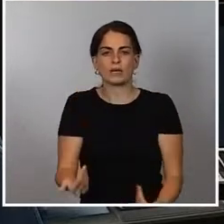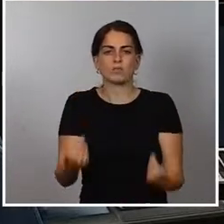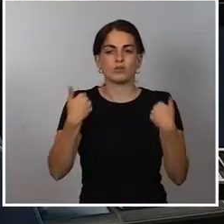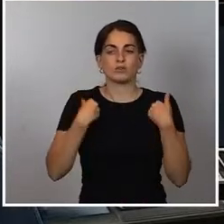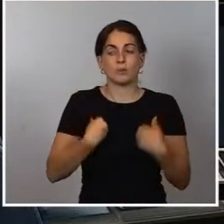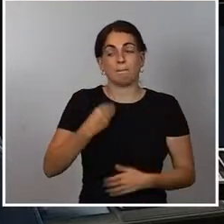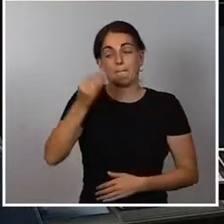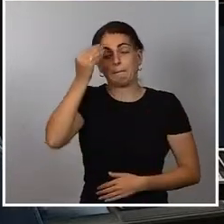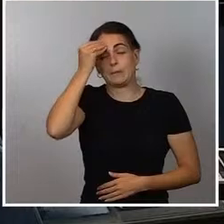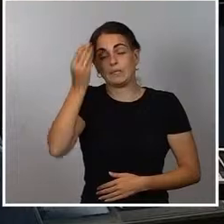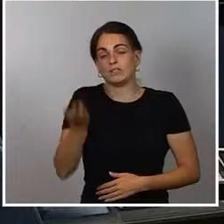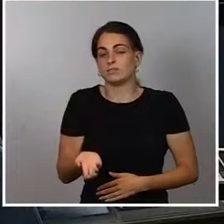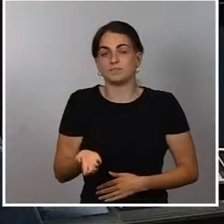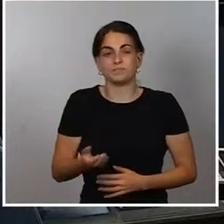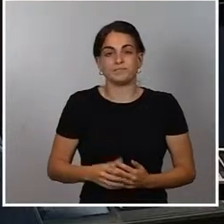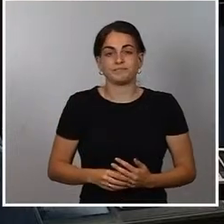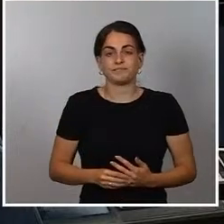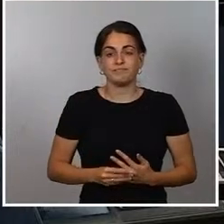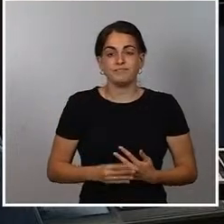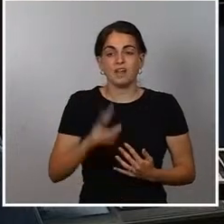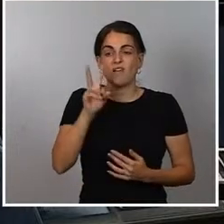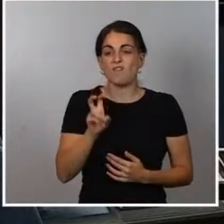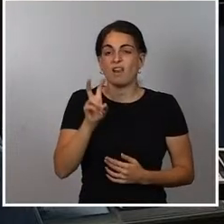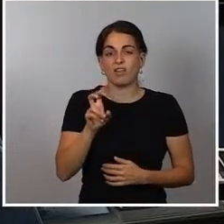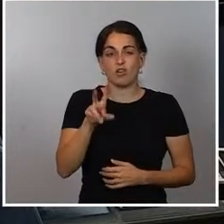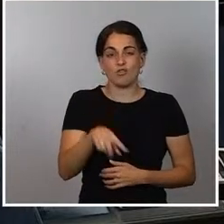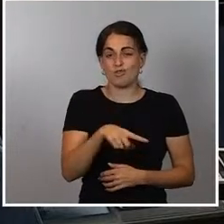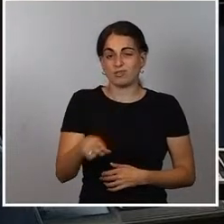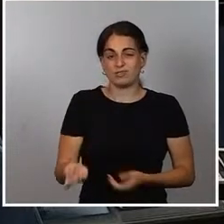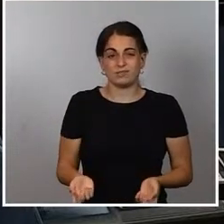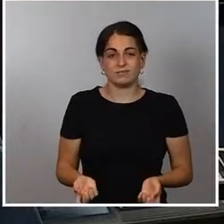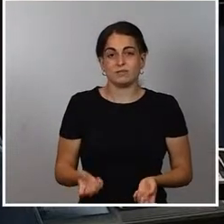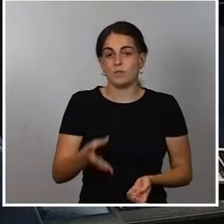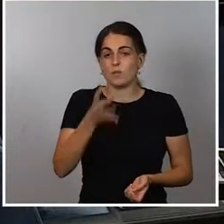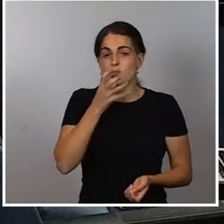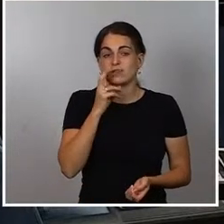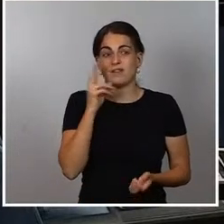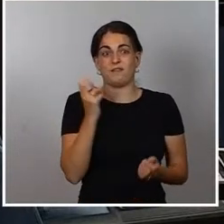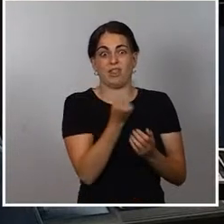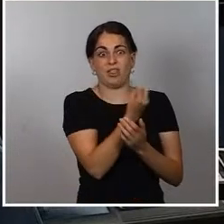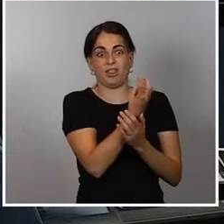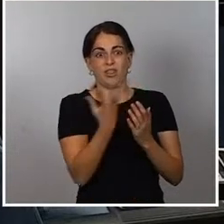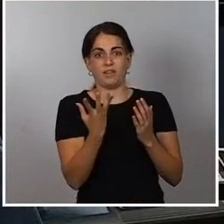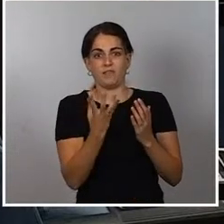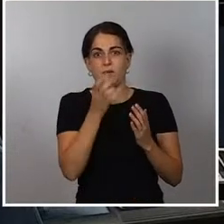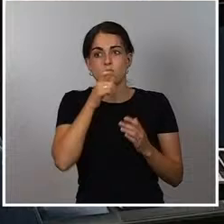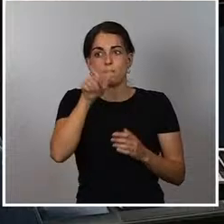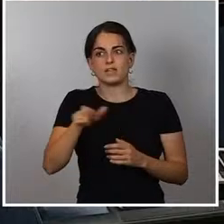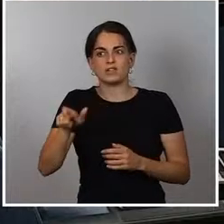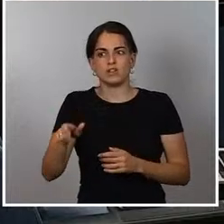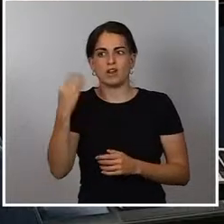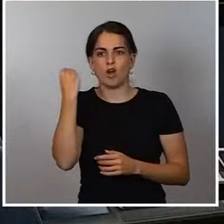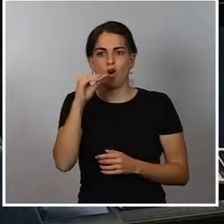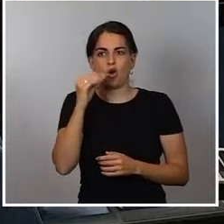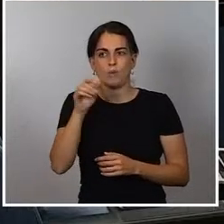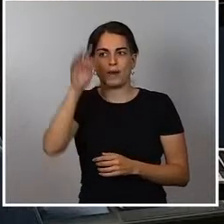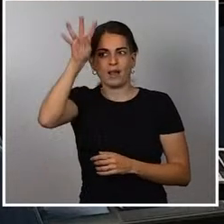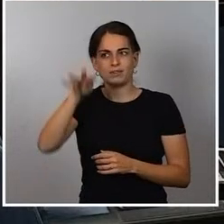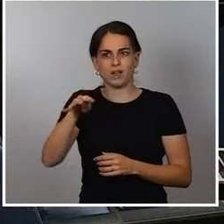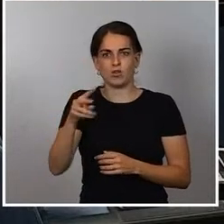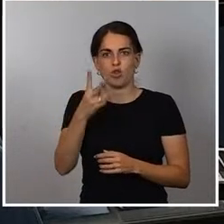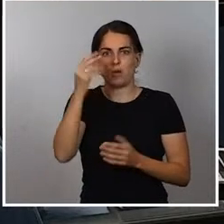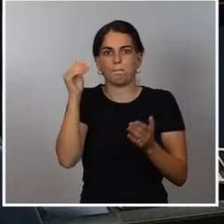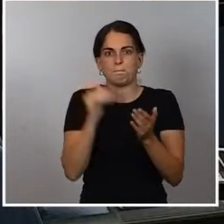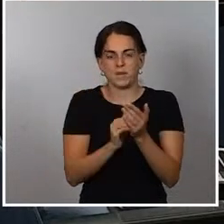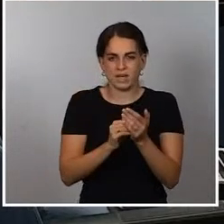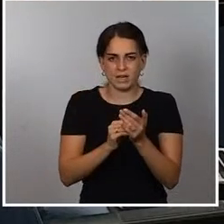no están siendo muy útiles porque teniendo en cuenta la cifra por ejemplo de los jóvenes catalanes hoy que superan los 2000 los veinteañeros